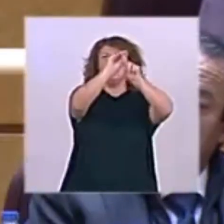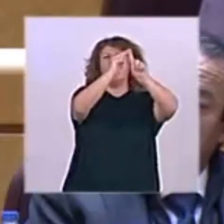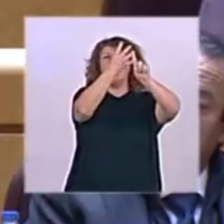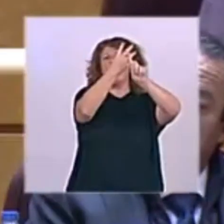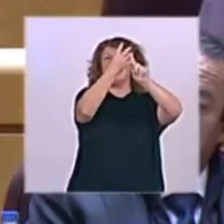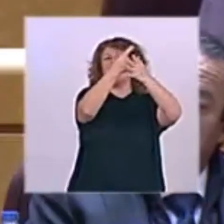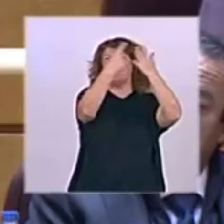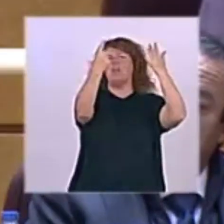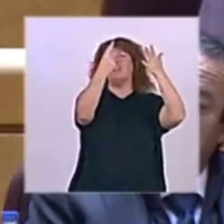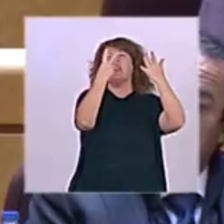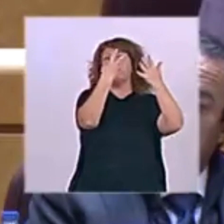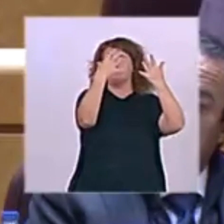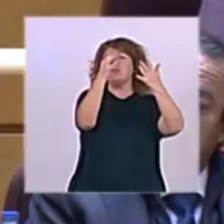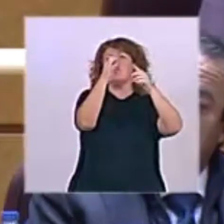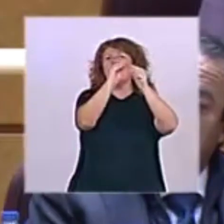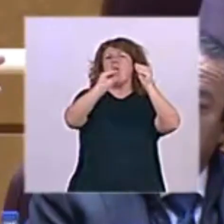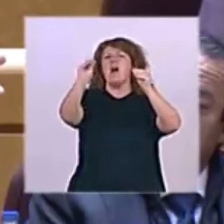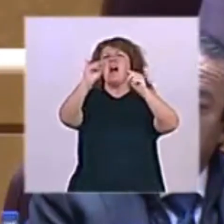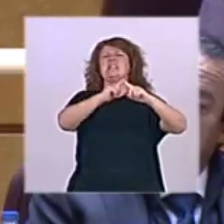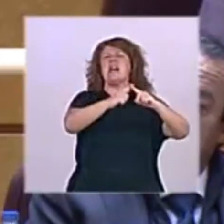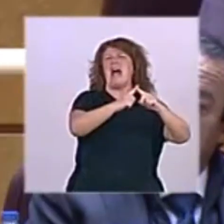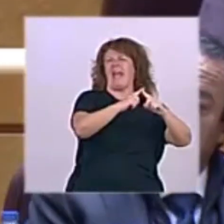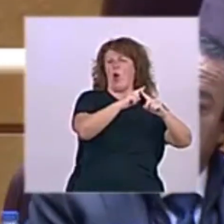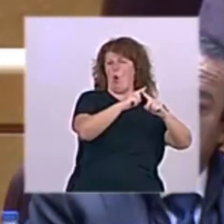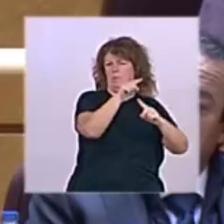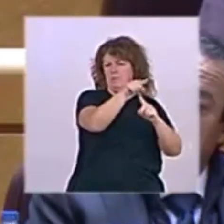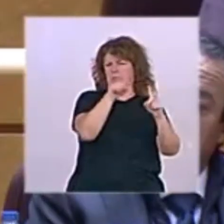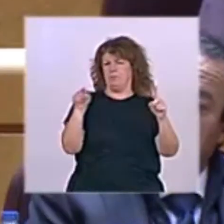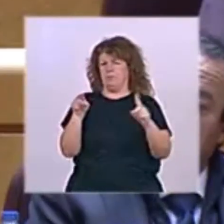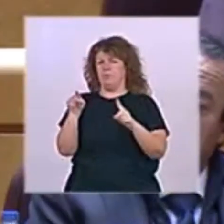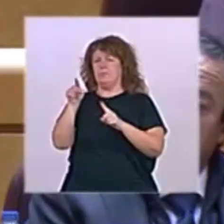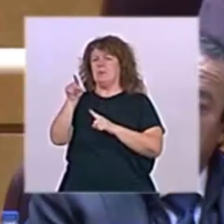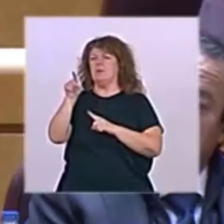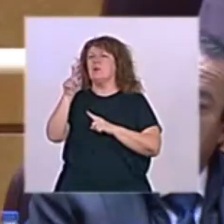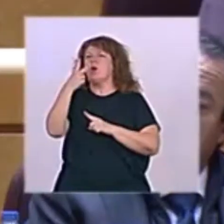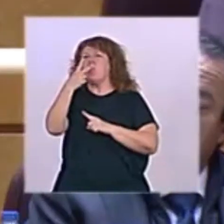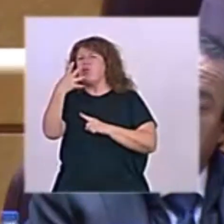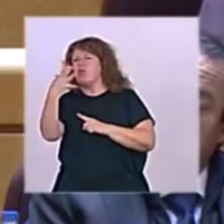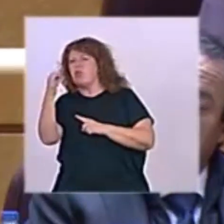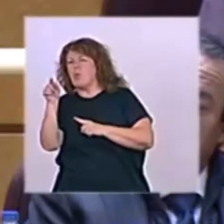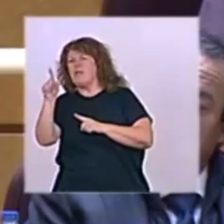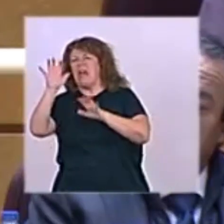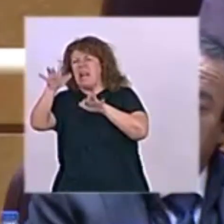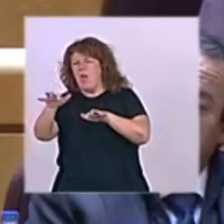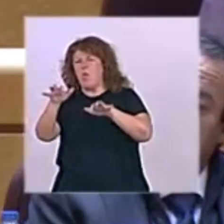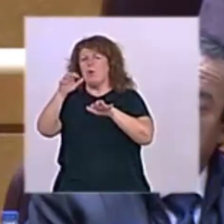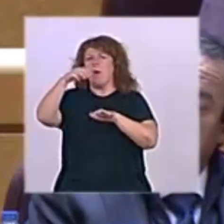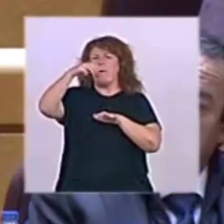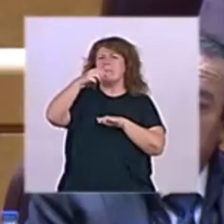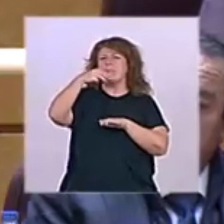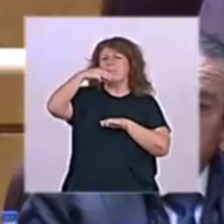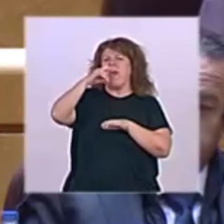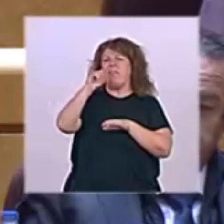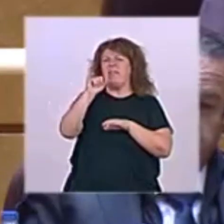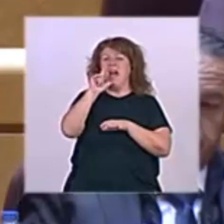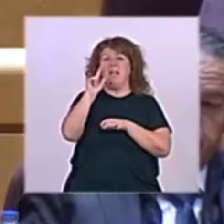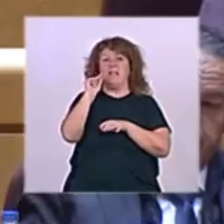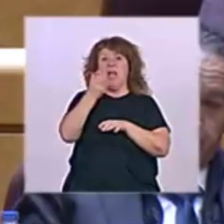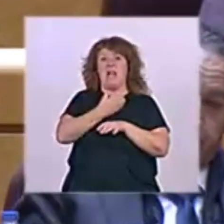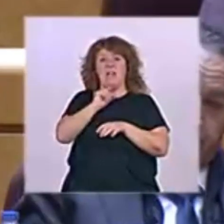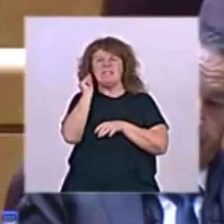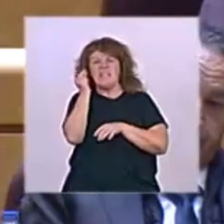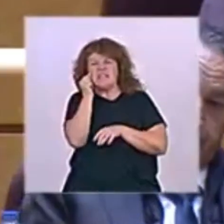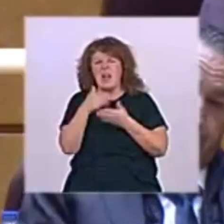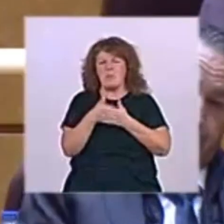395 De los cuales 250 van a Medina Y el alcalde Se entera por la prensa? ¿Por qué 700 han dado a Dulcía Y no más? Mire,